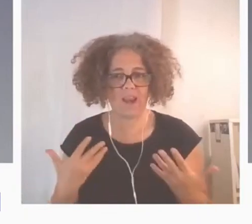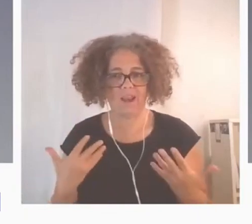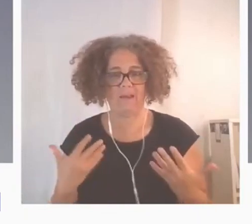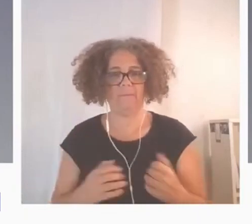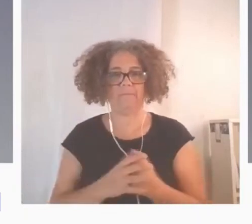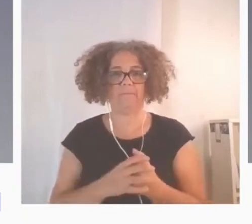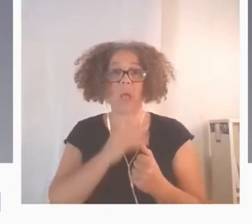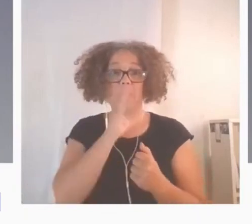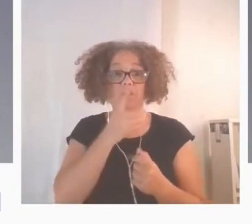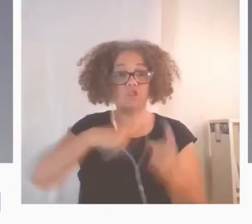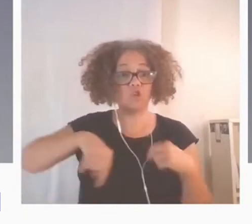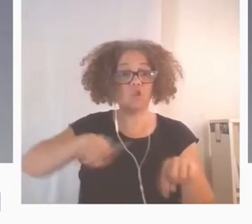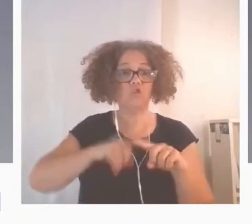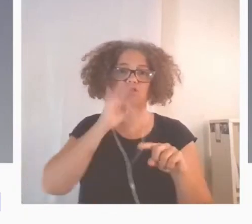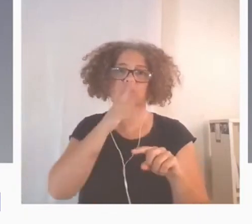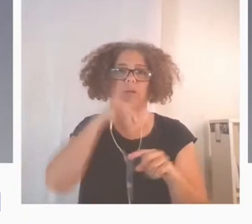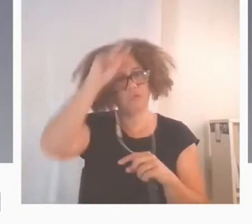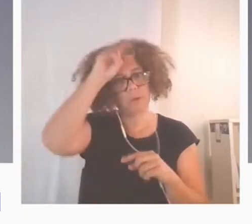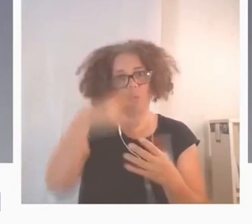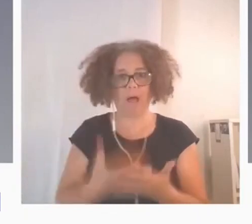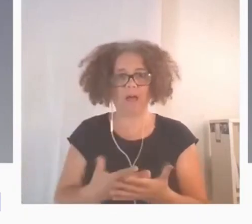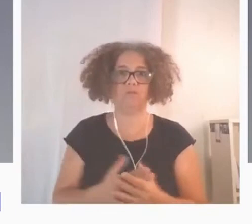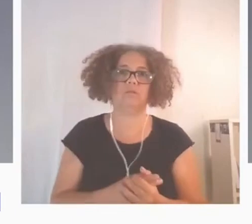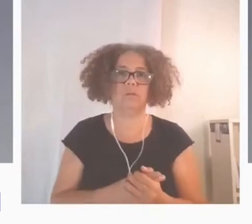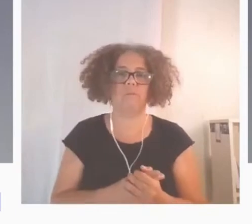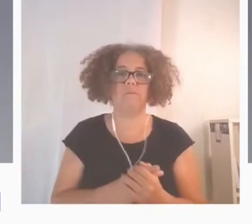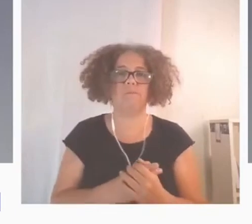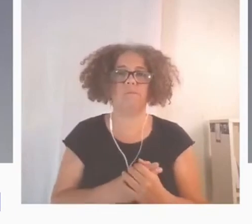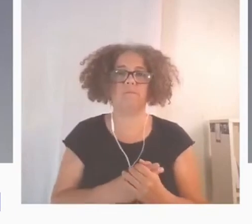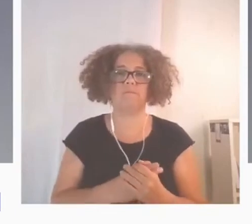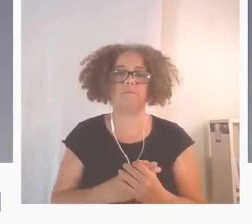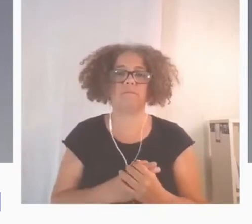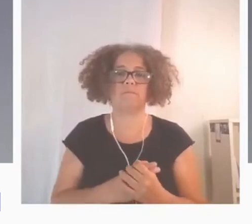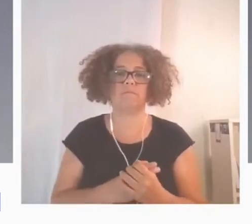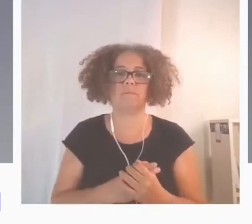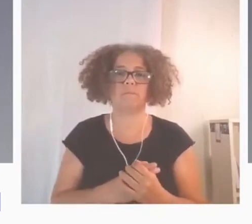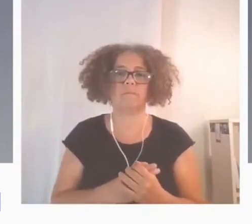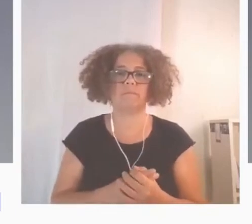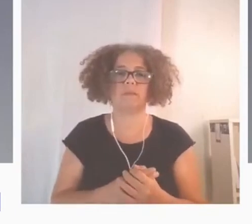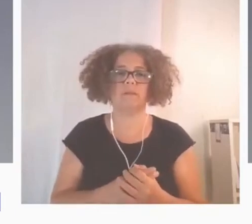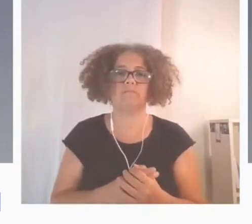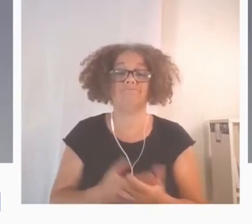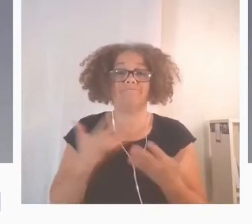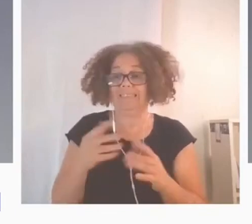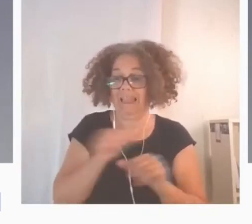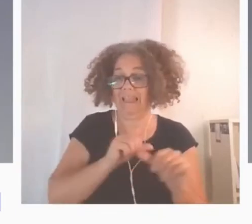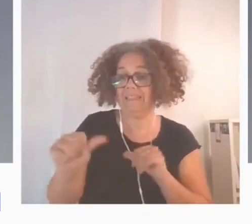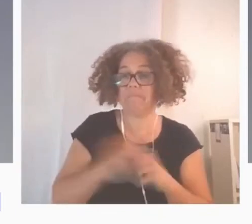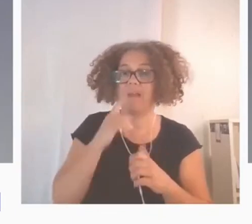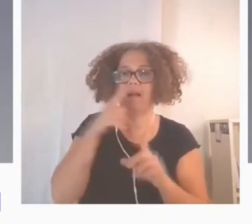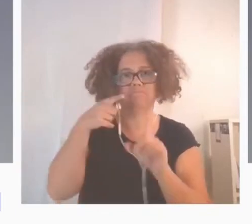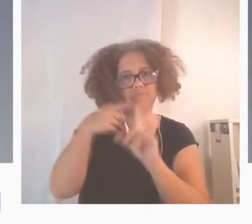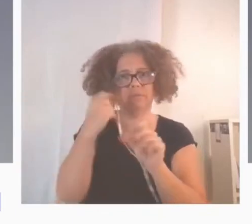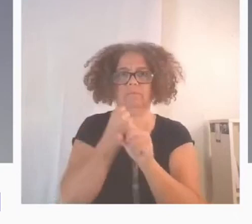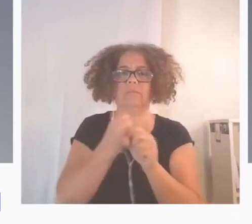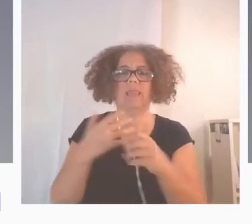eso también tenemos algunos proyectos. Esta semana trabajamos, por ejemplo, la Semana de la Salud Mental, incluso